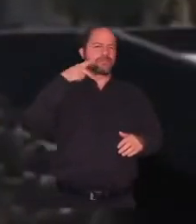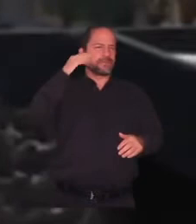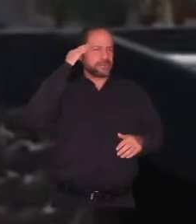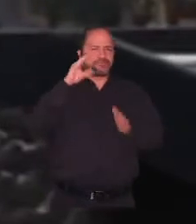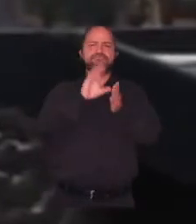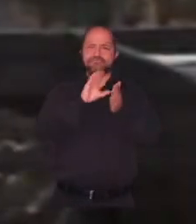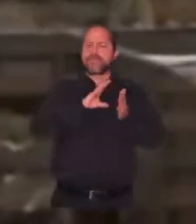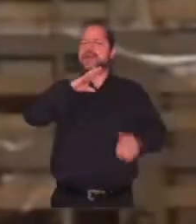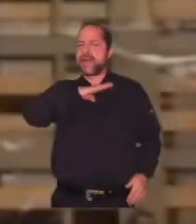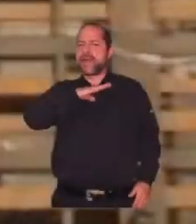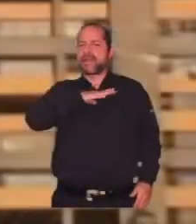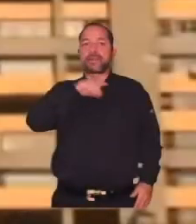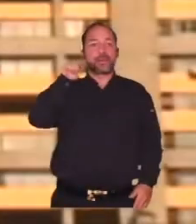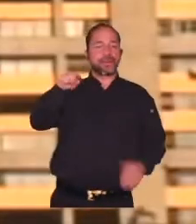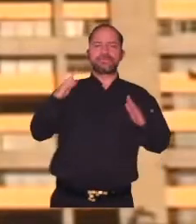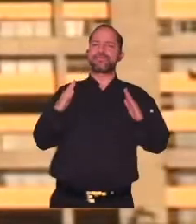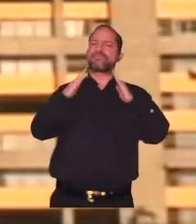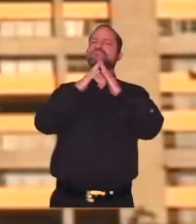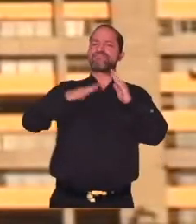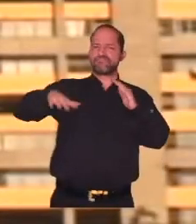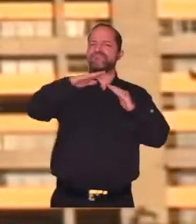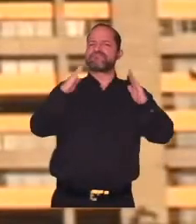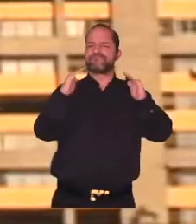colonial y la contemporánea